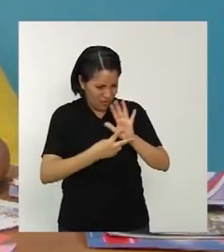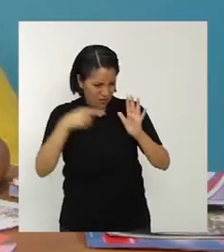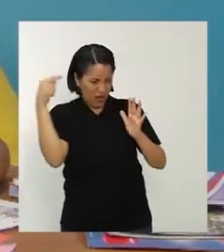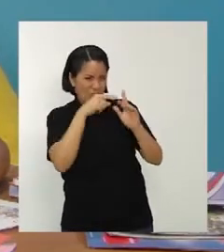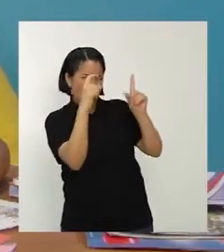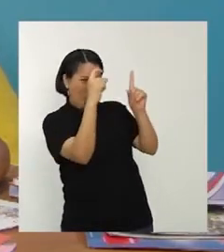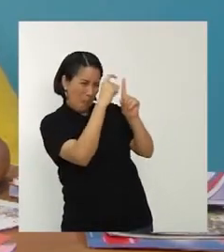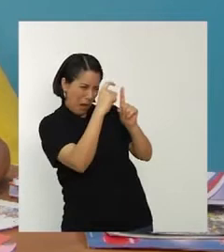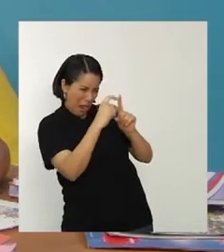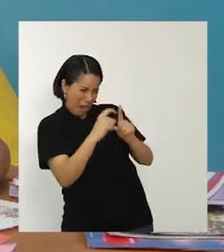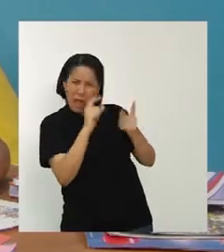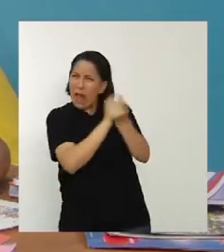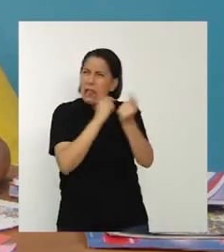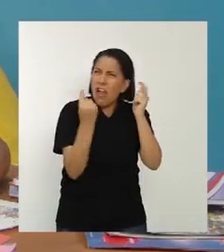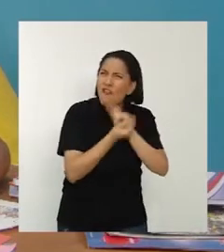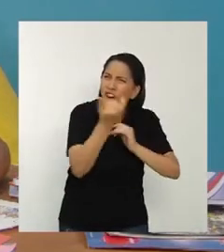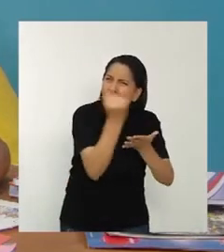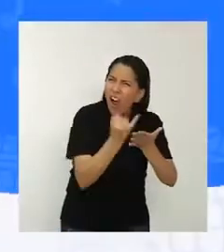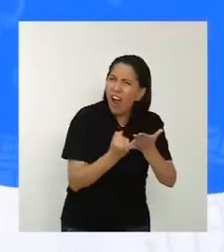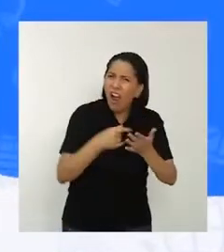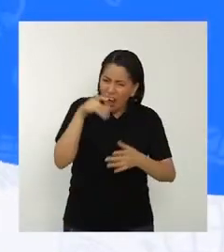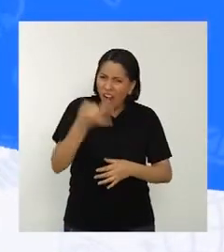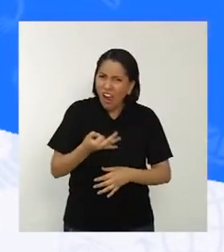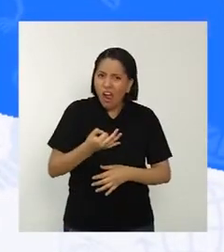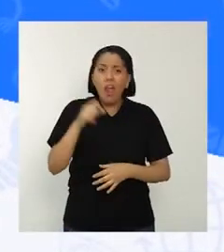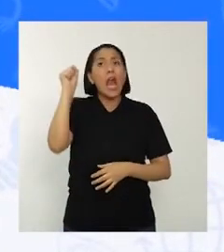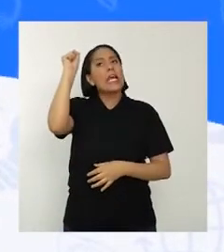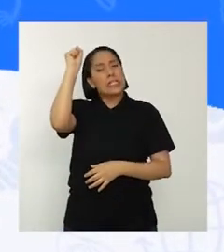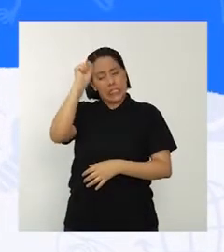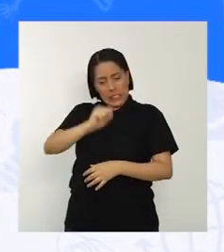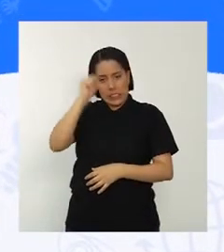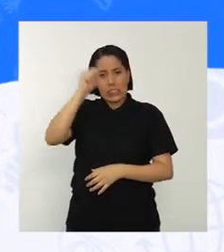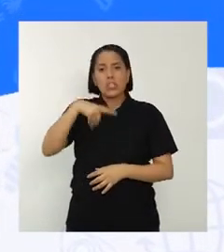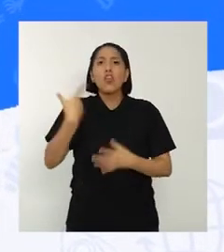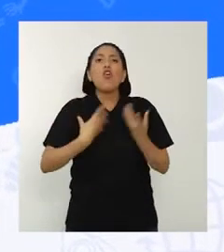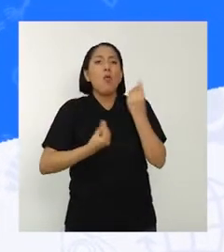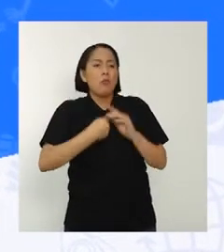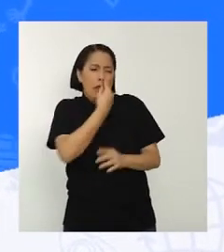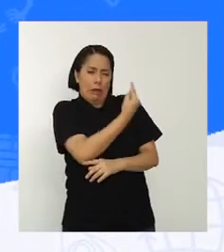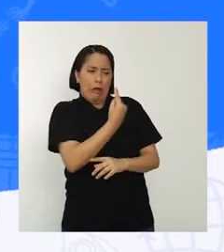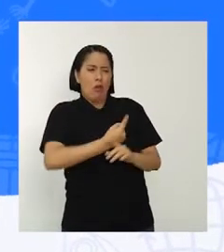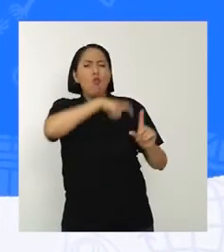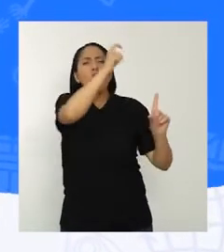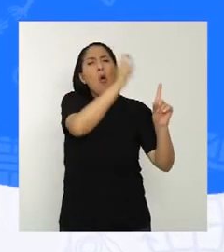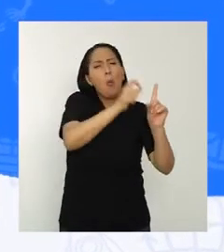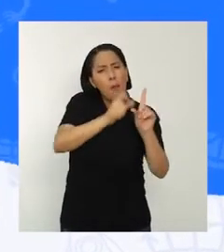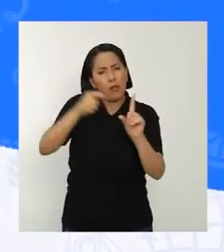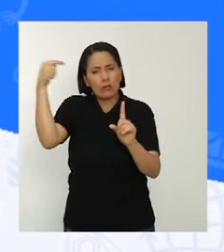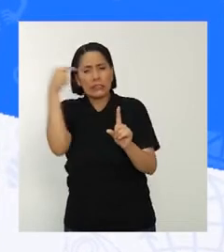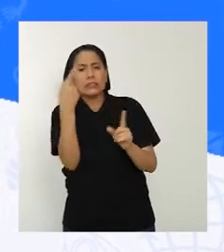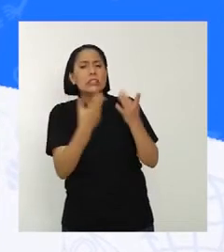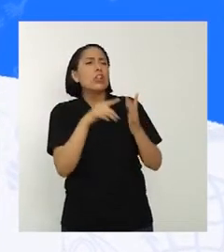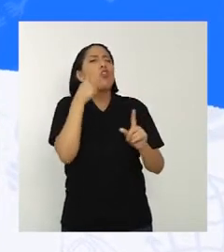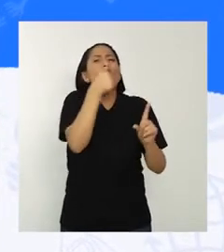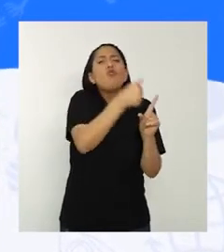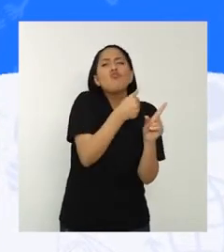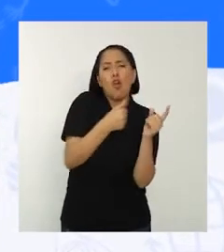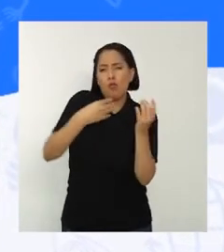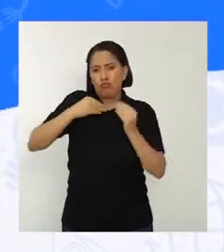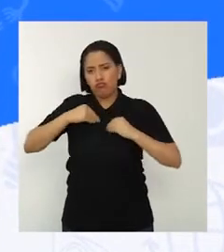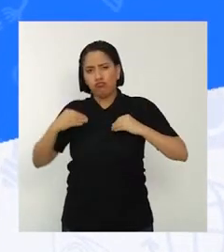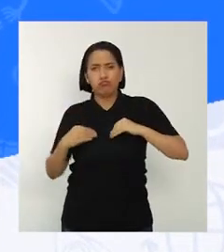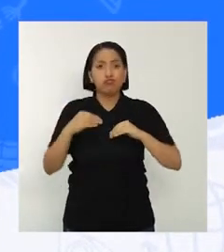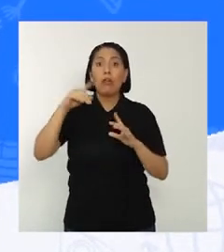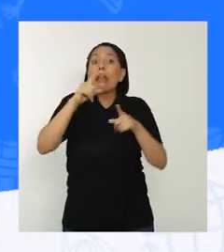te enfocas en darle vida a esas palabras. Exacto. Para esto, cada personaje tiene diferentes movimientos, según